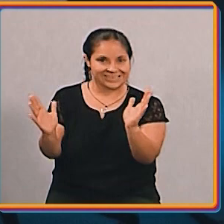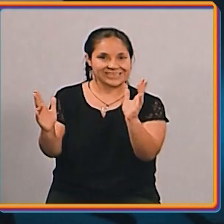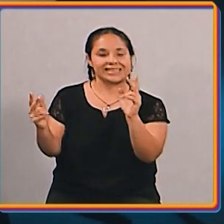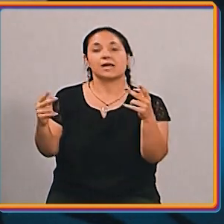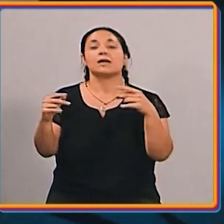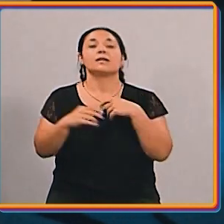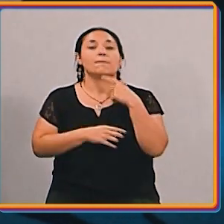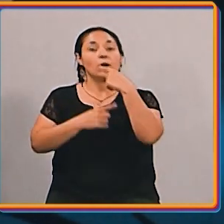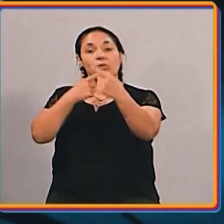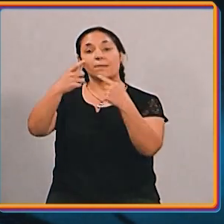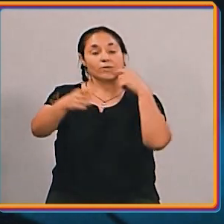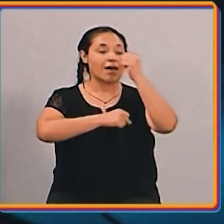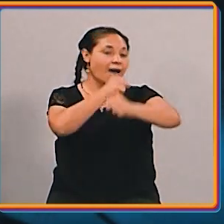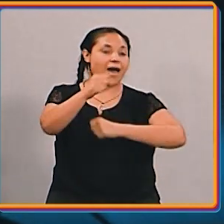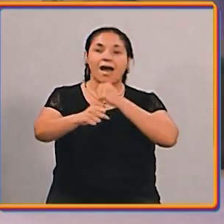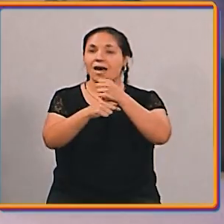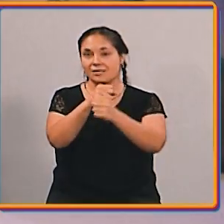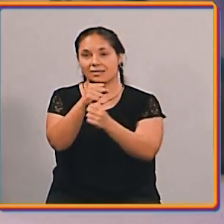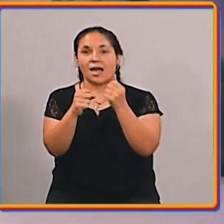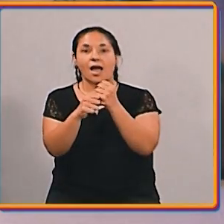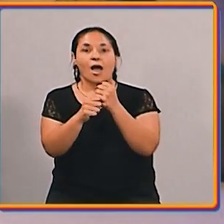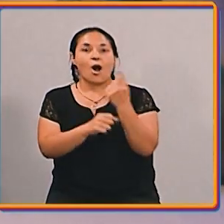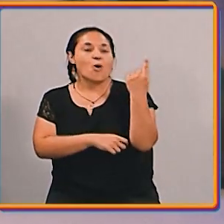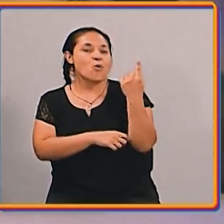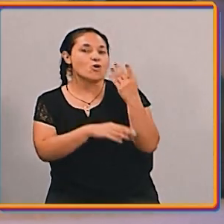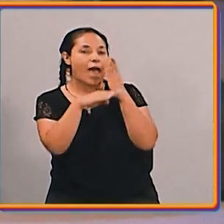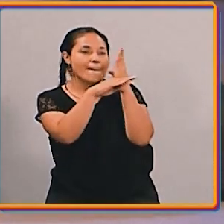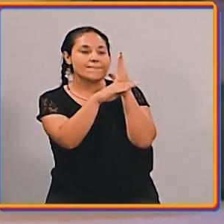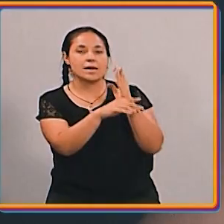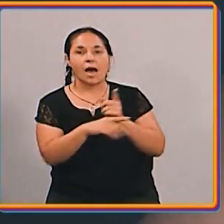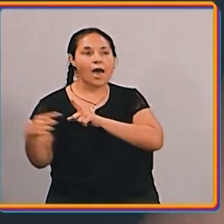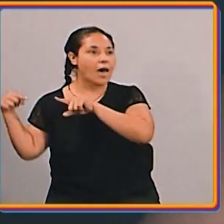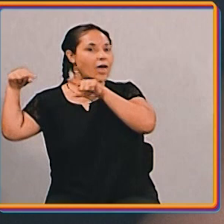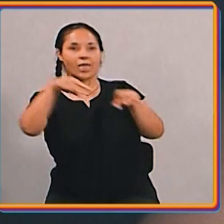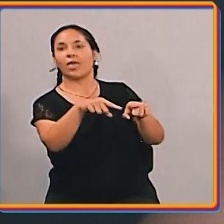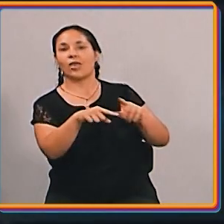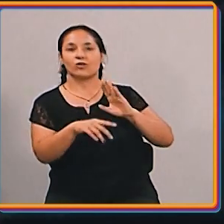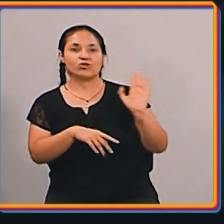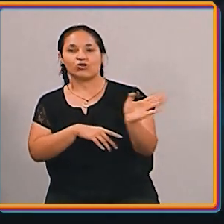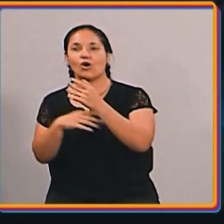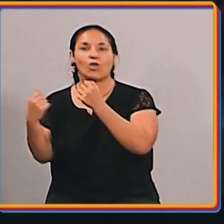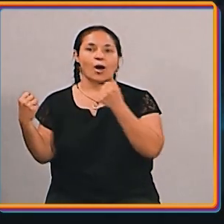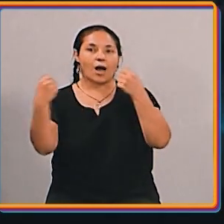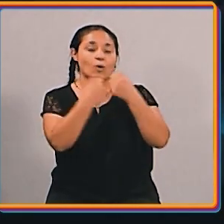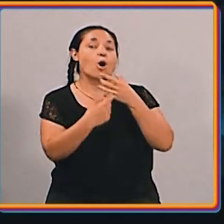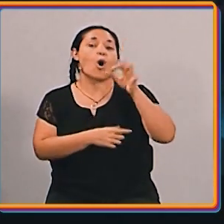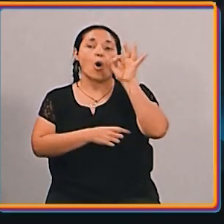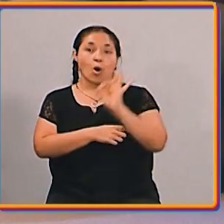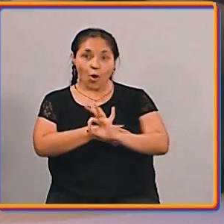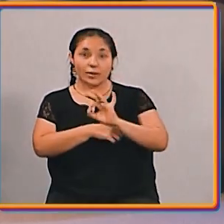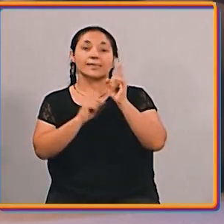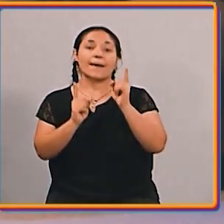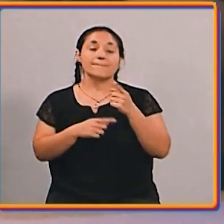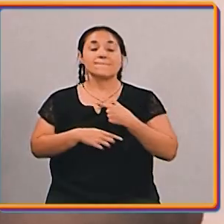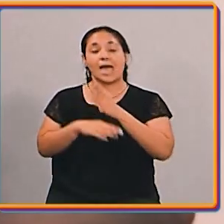Esta dinámica de preguntar continúa hasta que toda la mesa acuse a un sospechoso de ser espía de manera unánime, o el espía se revela